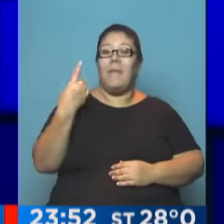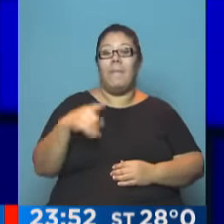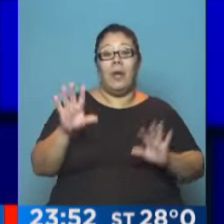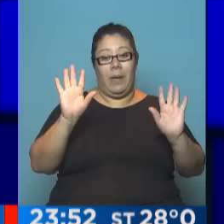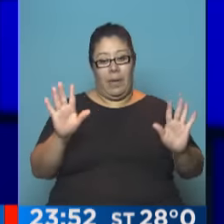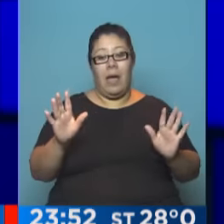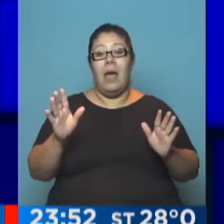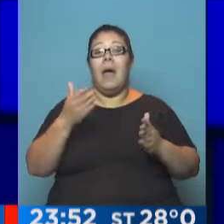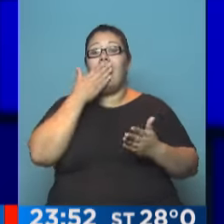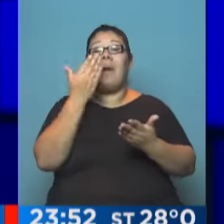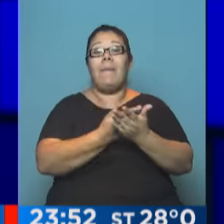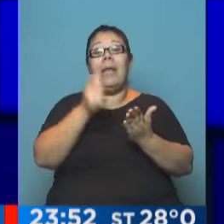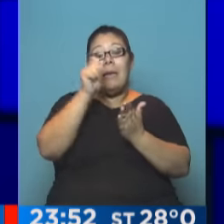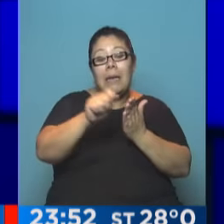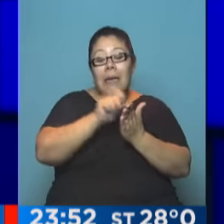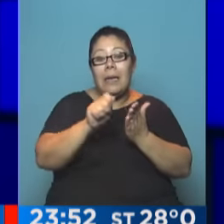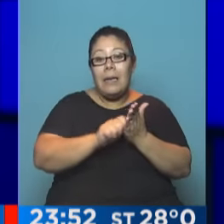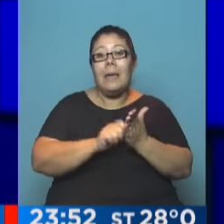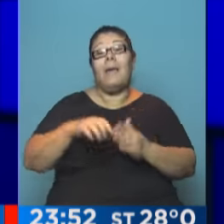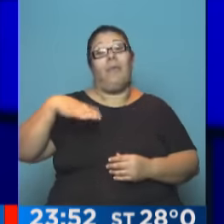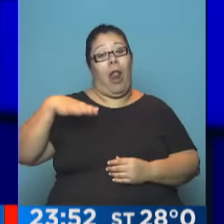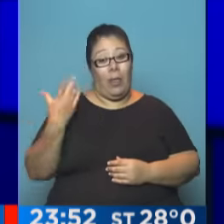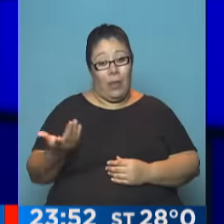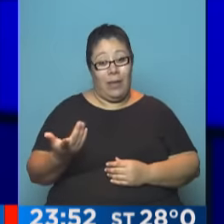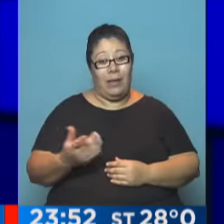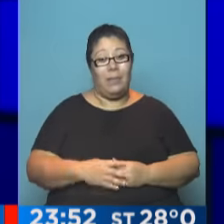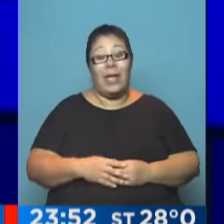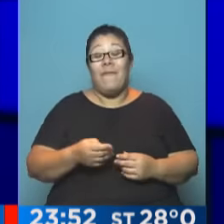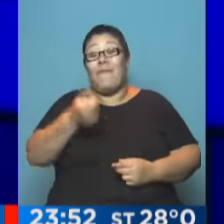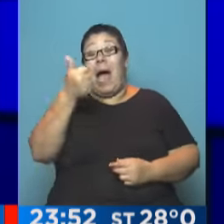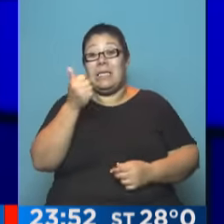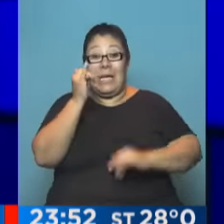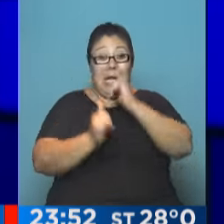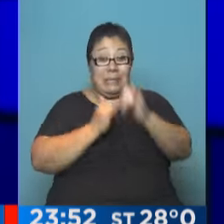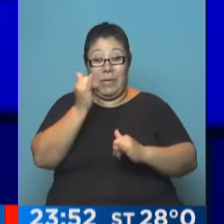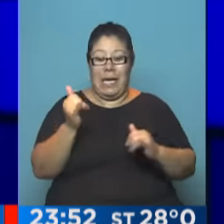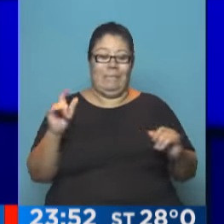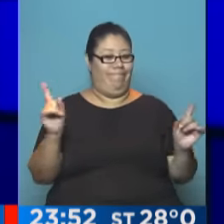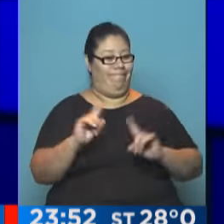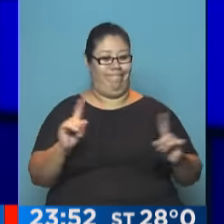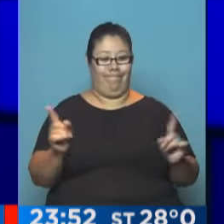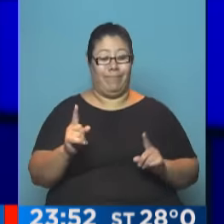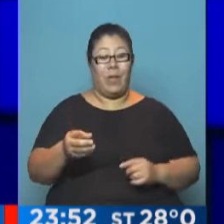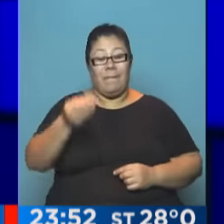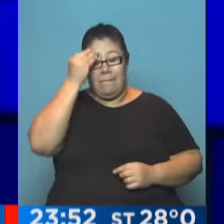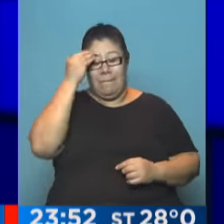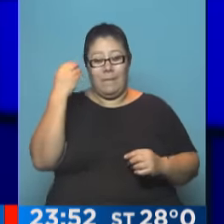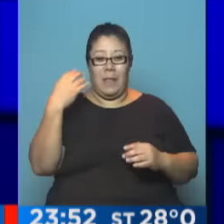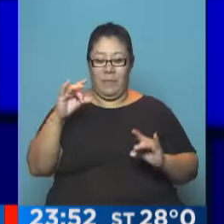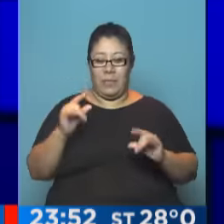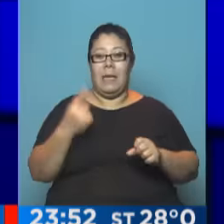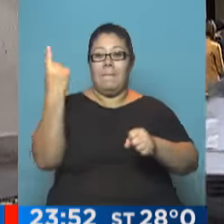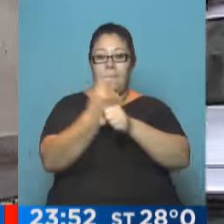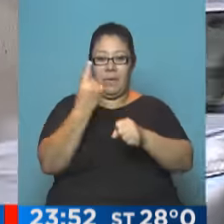agarren una hoja y empiecen a anotar lo que voy a decir ahora, porque no va a ser tan sencillo aprenderse todo de memoria en algunos minutos.